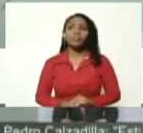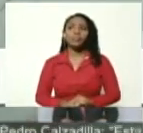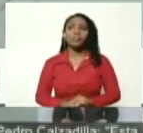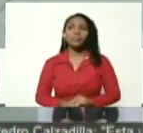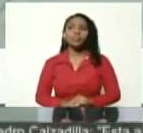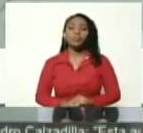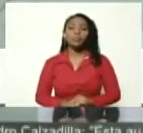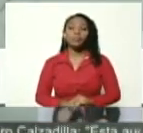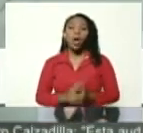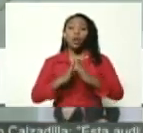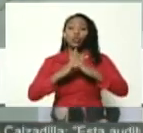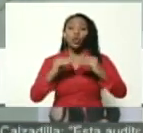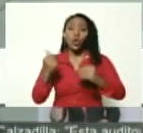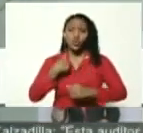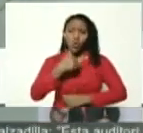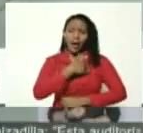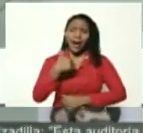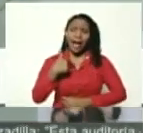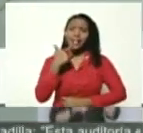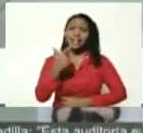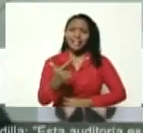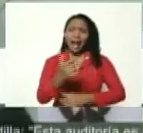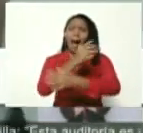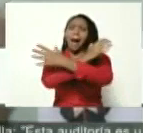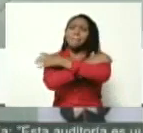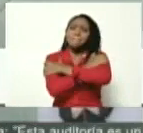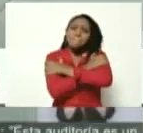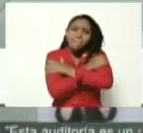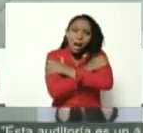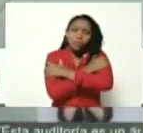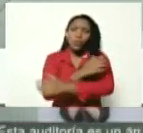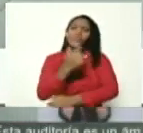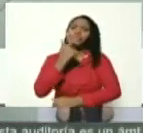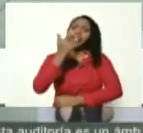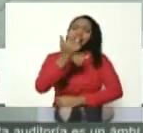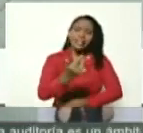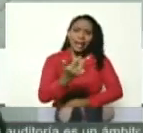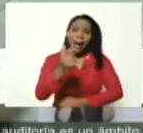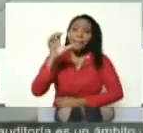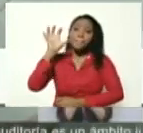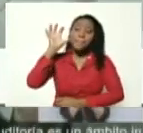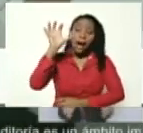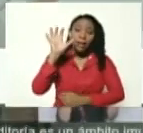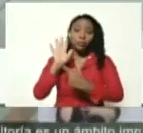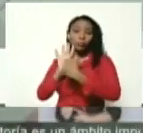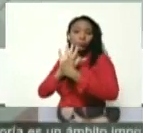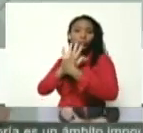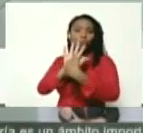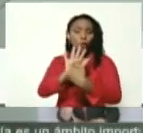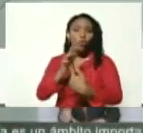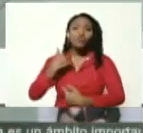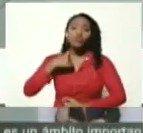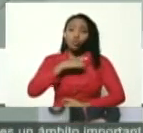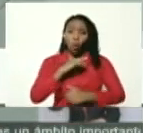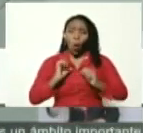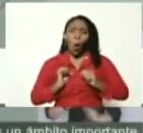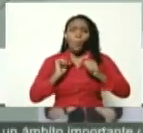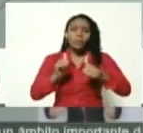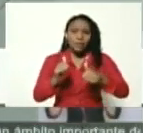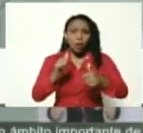Era todo lo que quería hacerles, darle un abrazo, decirles al país también que hoy estamos comenzando